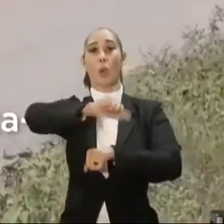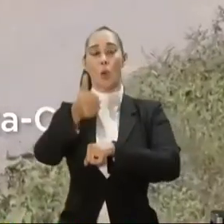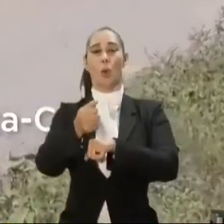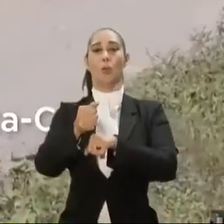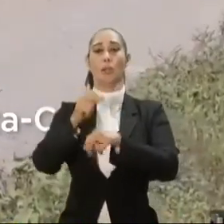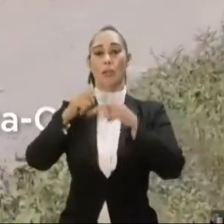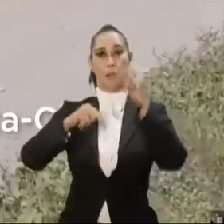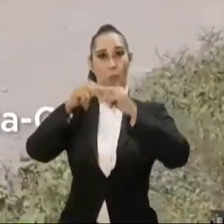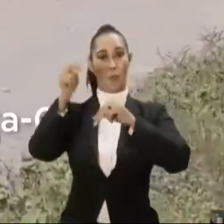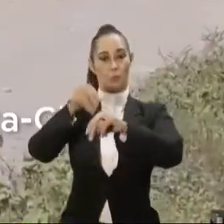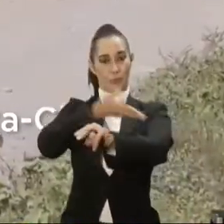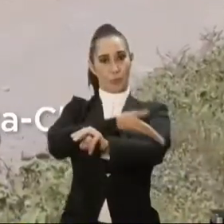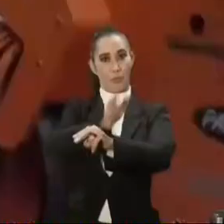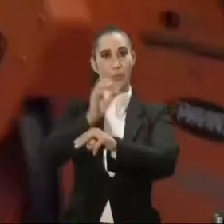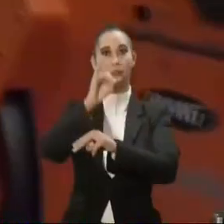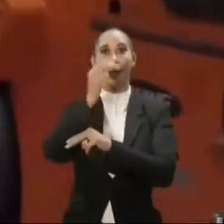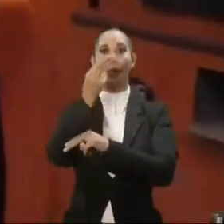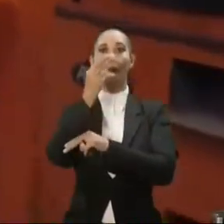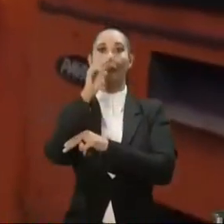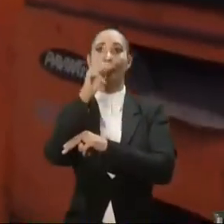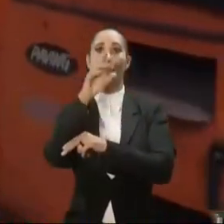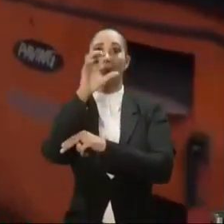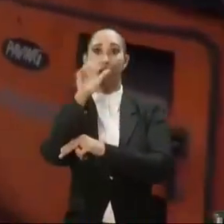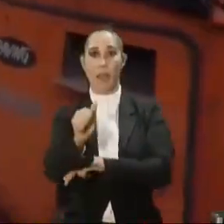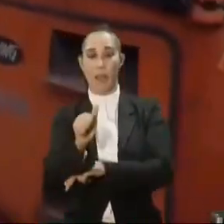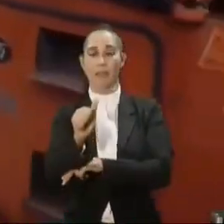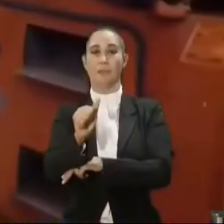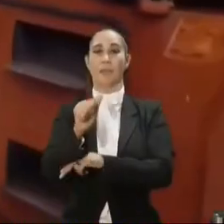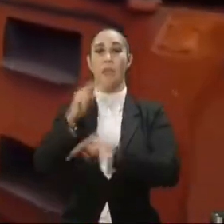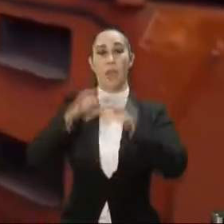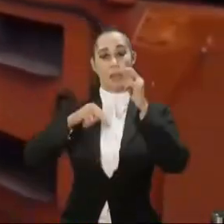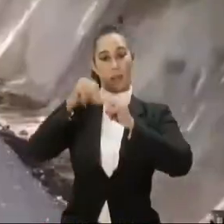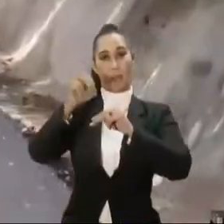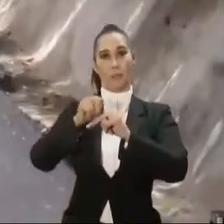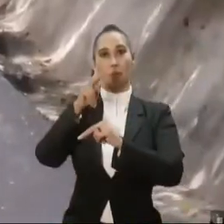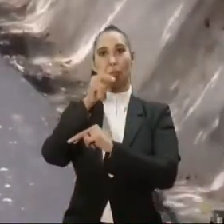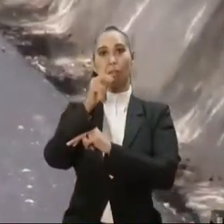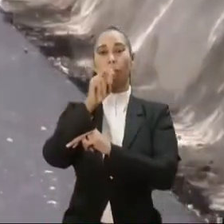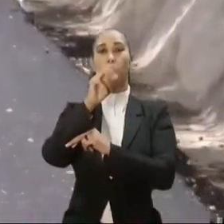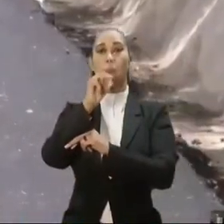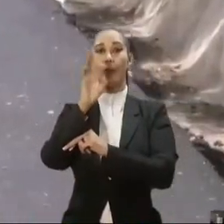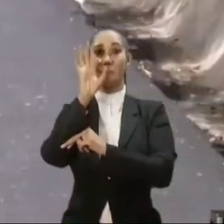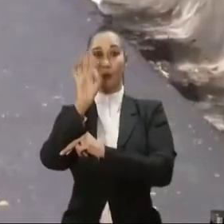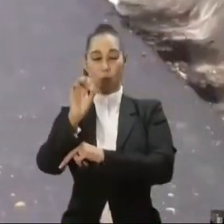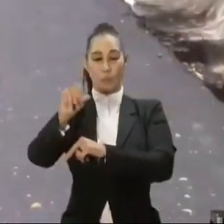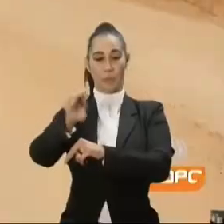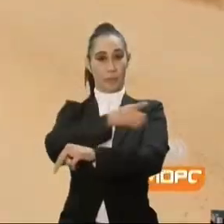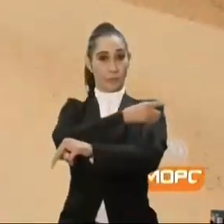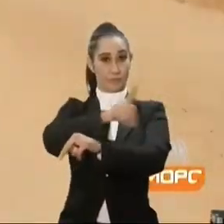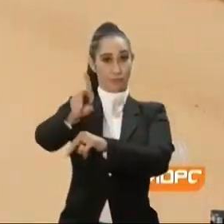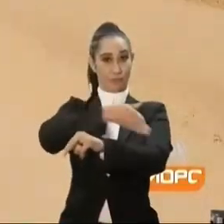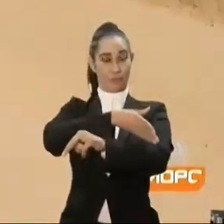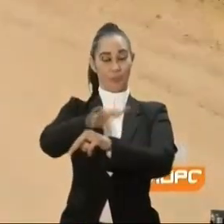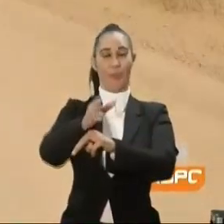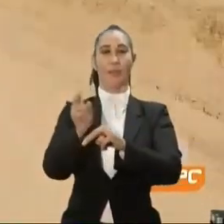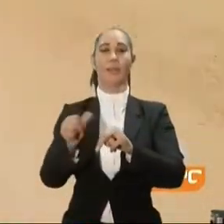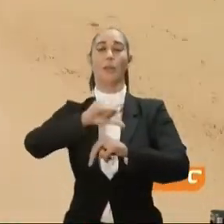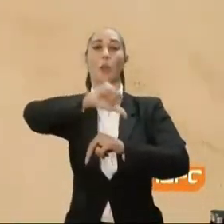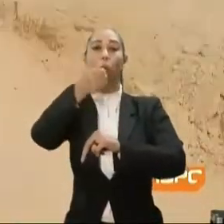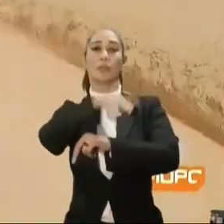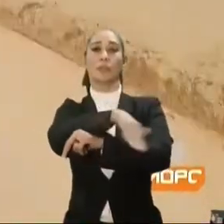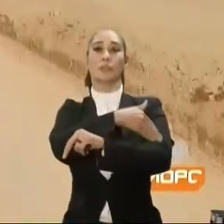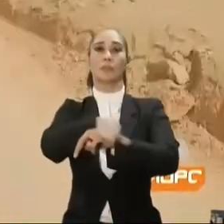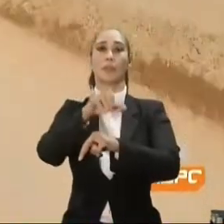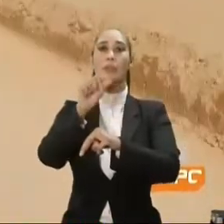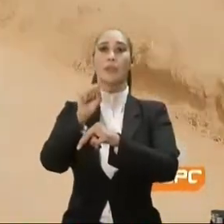la construcción de la avenida hípica la construcción de la solución del kilómetro nueve de la autopista Duarte y la reconstrucción de la